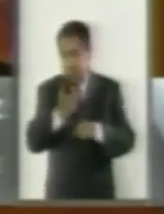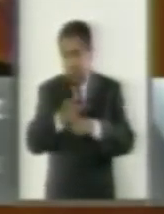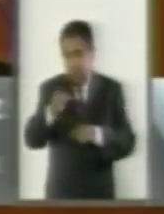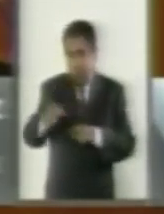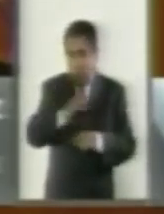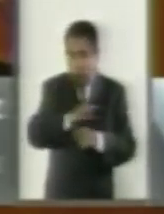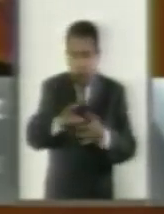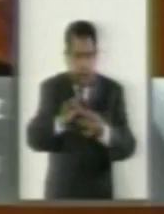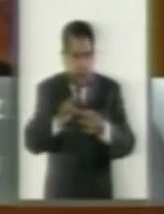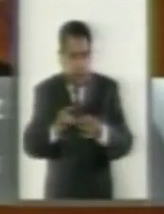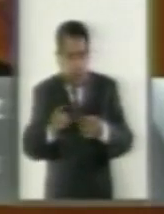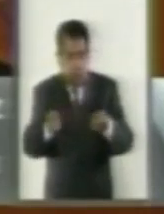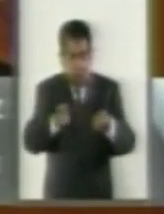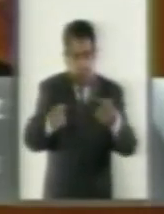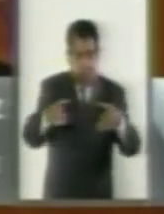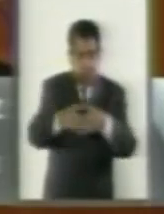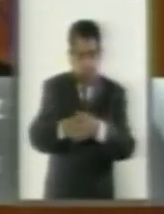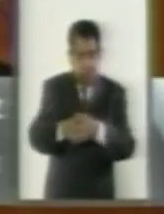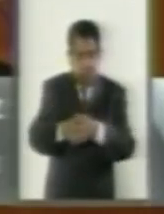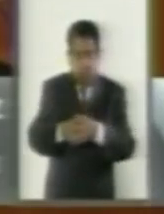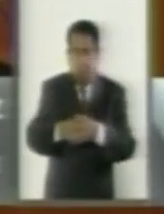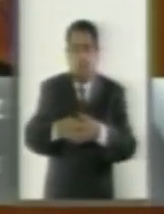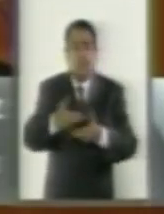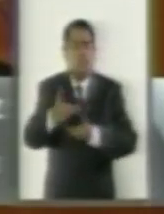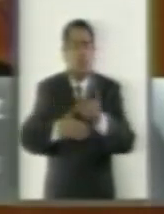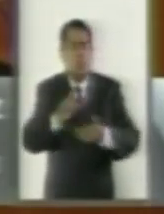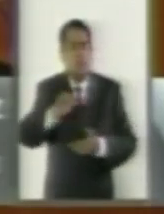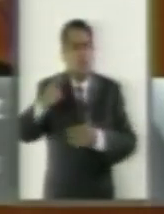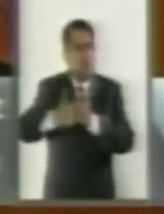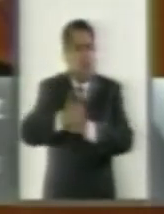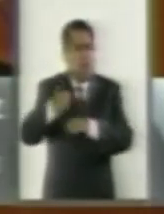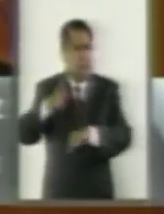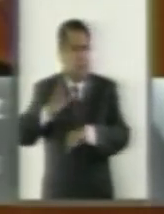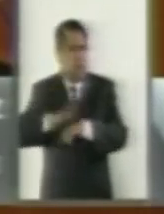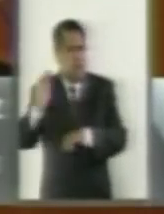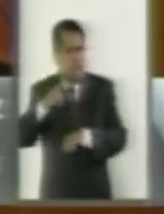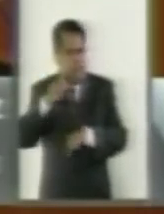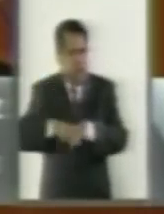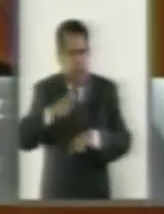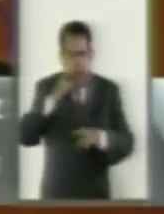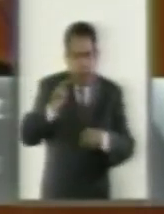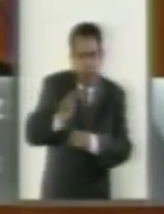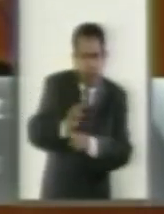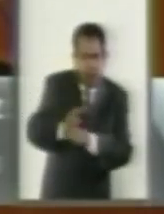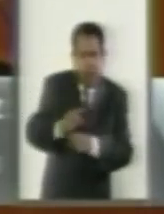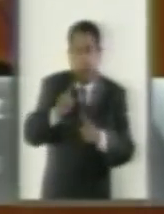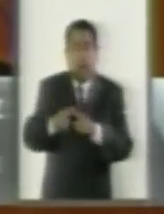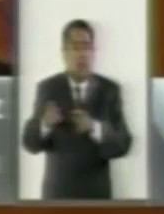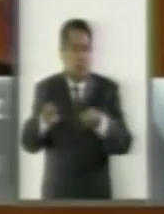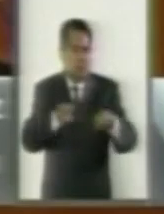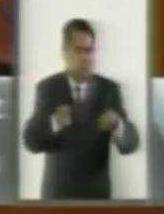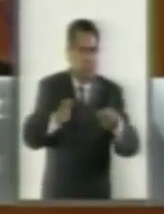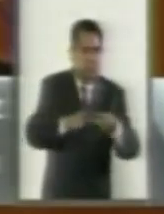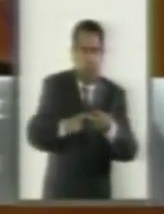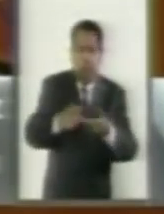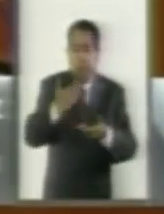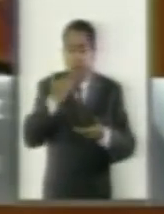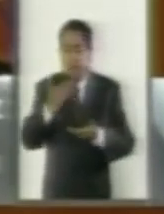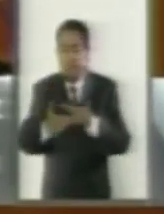opere tanto el Sistema de Servicio Profesional de Carrera de la Administración Pública Federal como el Sistema para Contrataciones de Bienes y